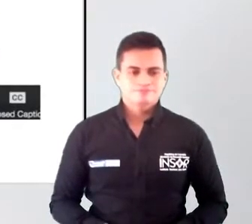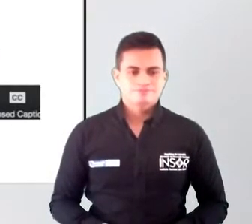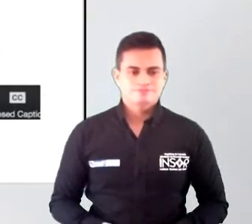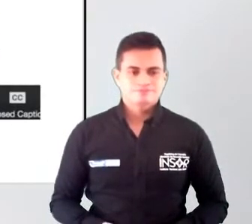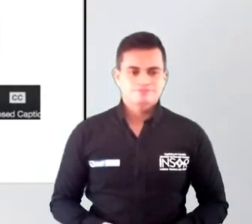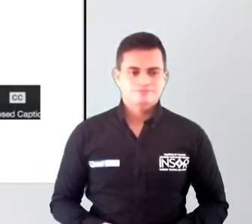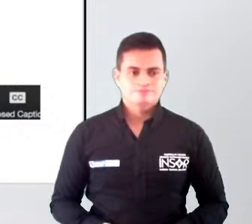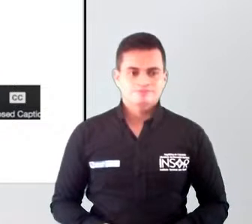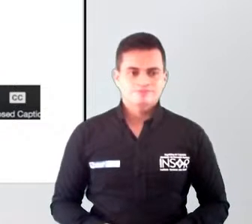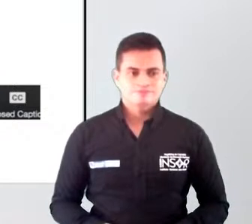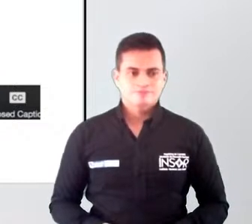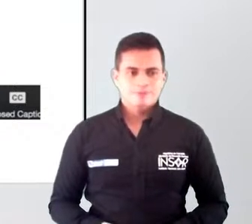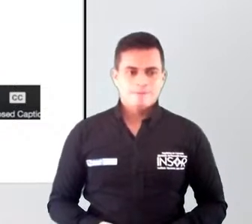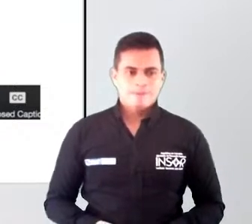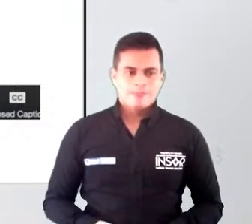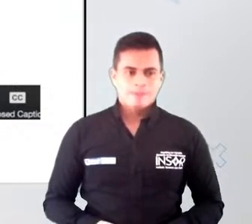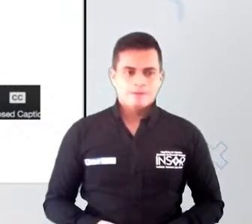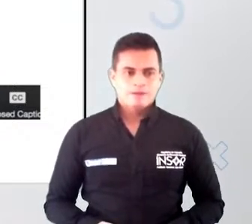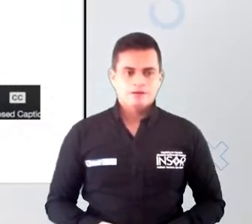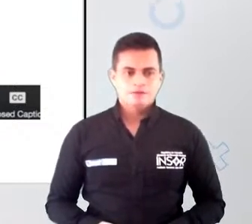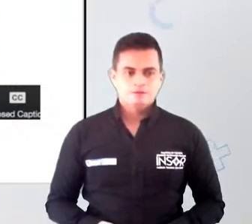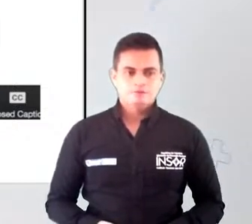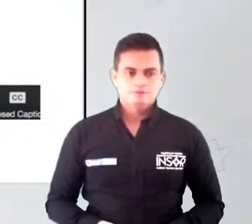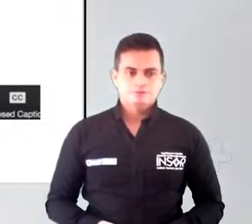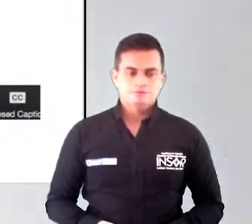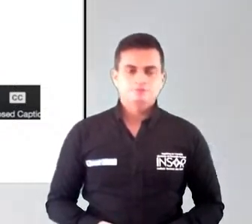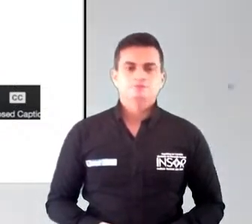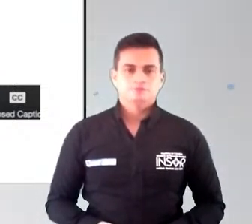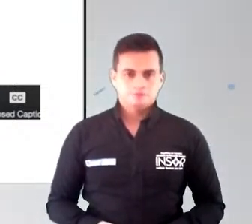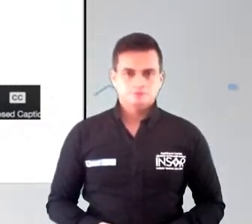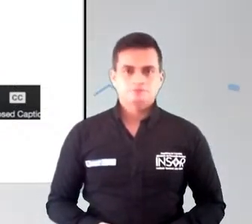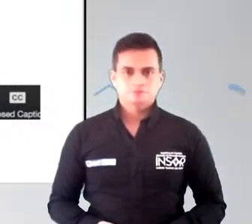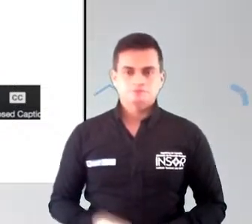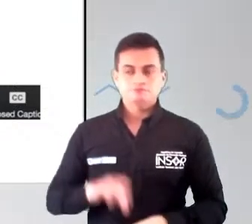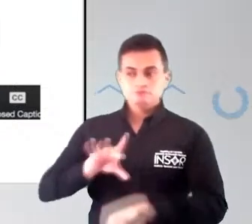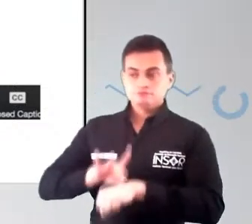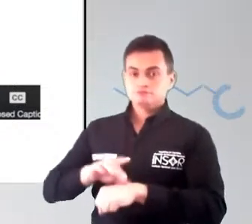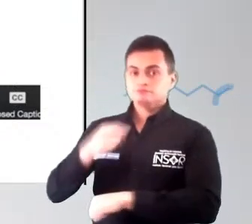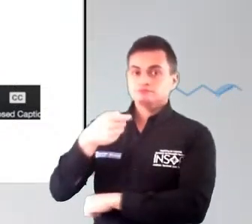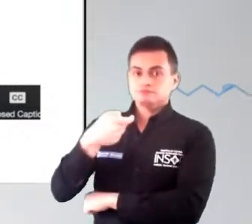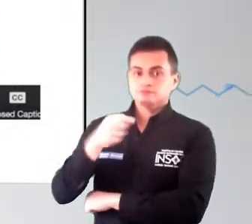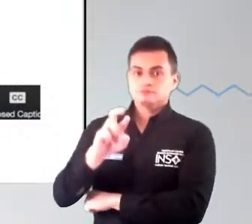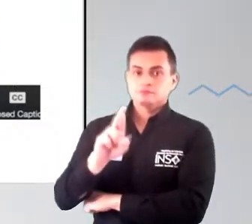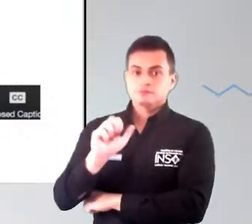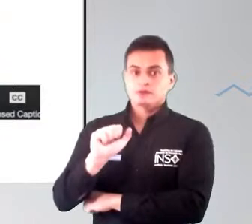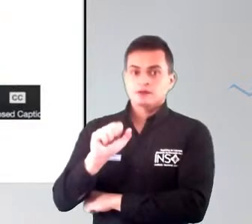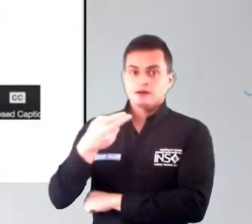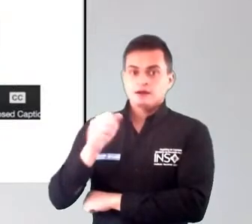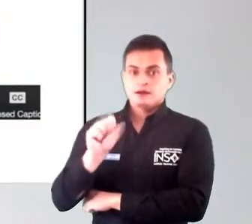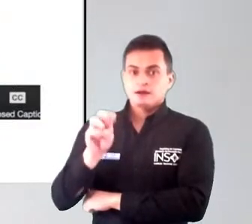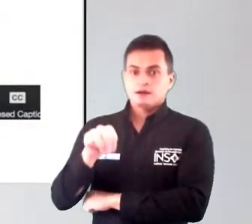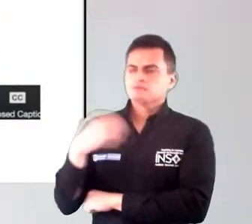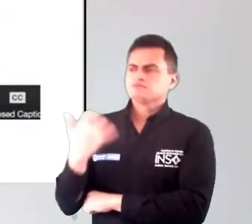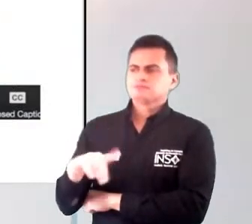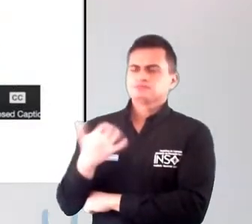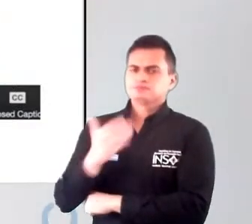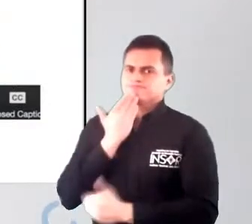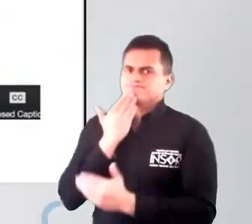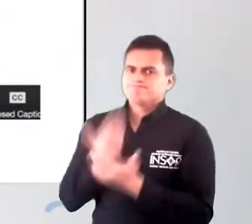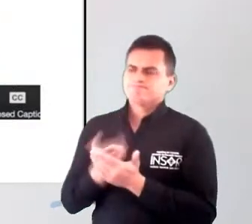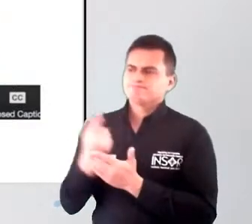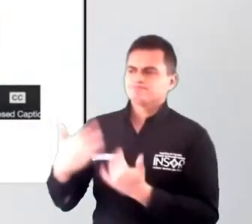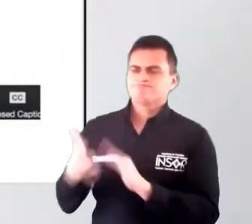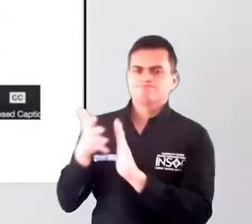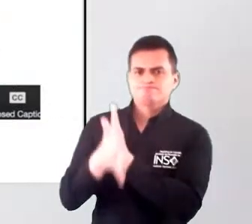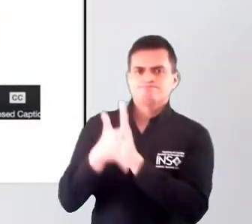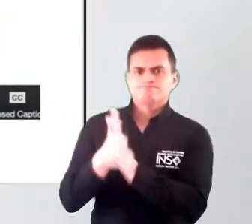Muchísimas gracias, doctor Graham. Esta es una magnífica apertura para esta inmersión 2. Yo creo que